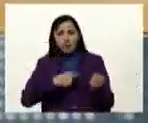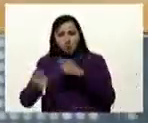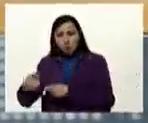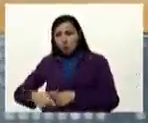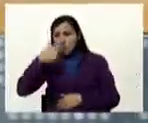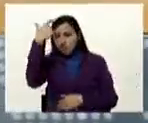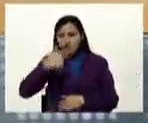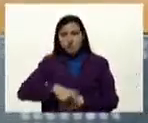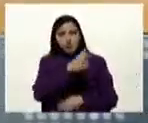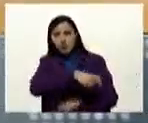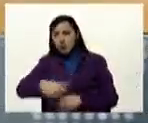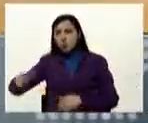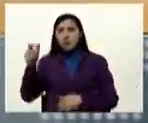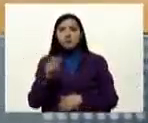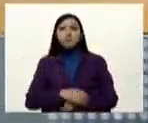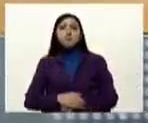país.